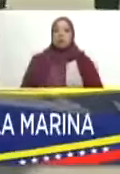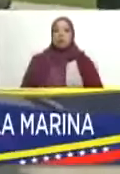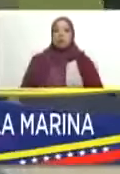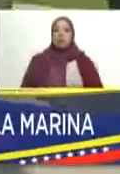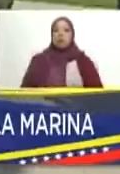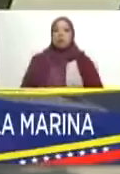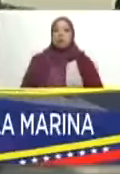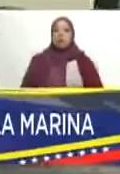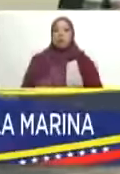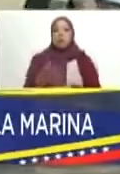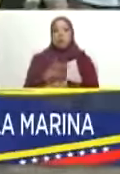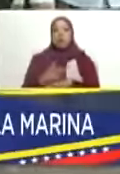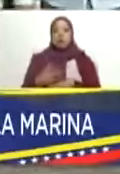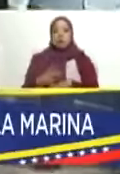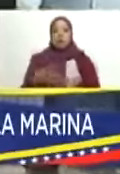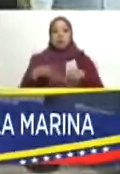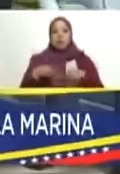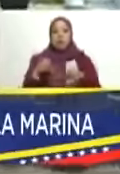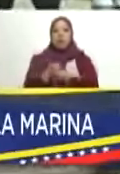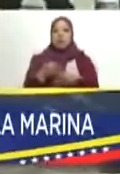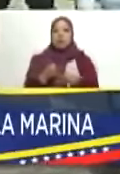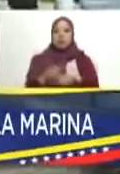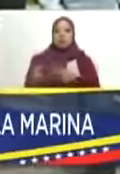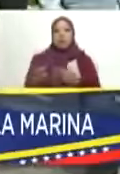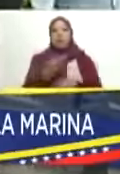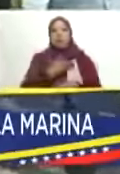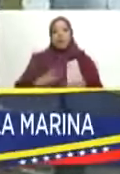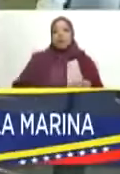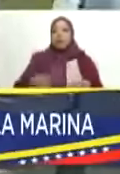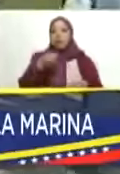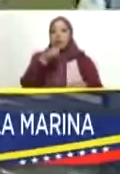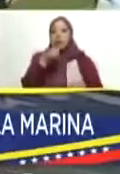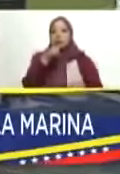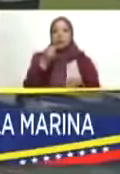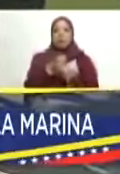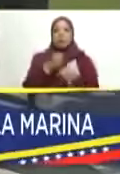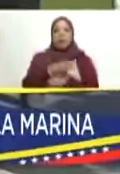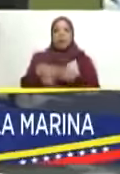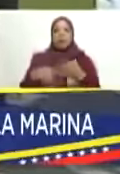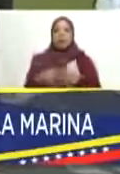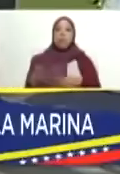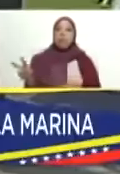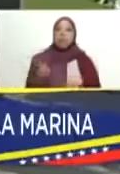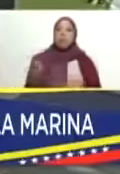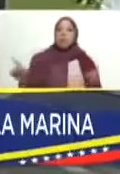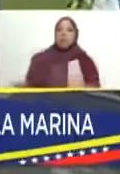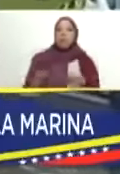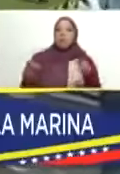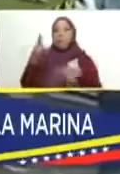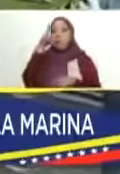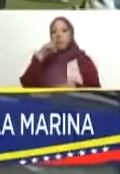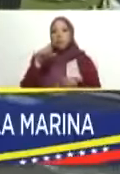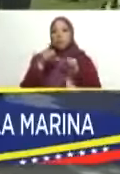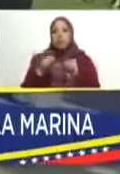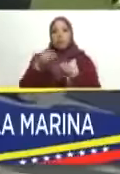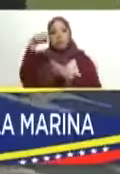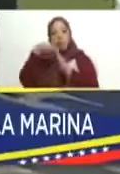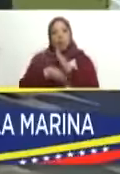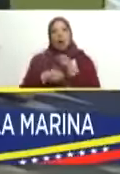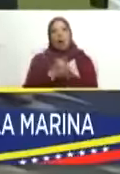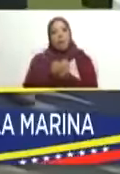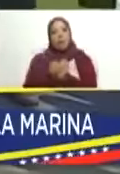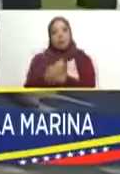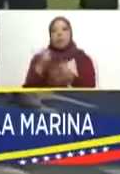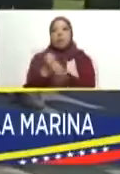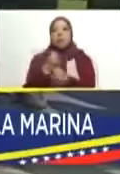aquí, gobernador? Bueno, presidente, feliz cumpleaños. Toda Venezuela ayer le cantó cumpleaños con profundo amor, deseándole